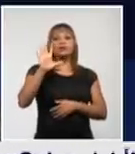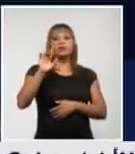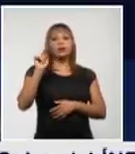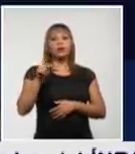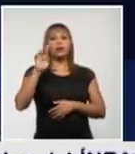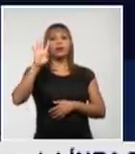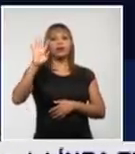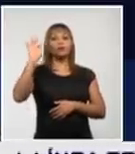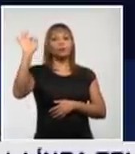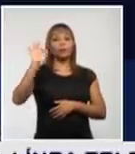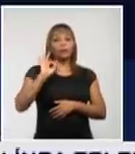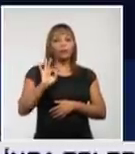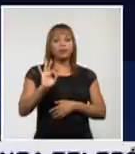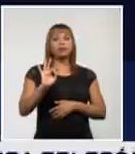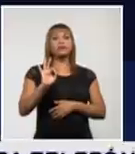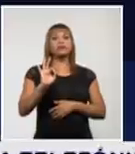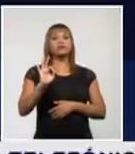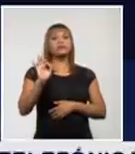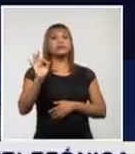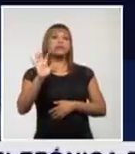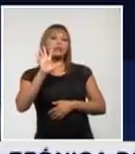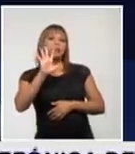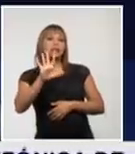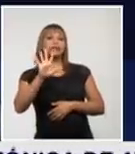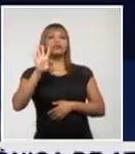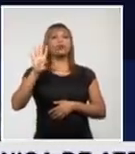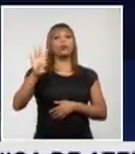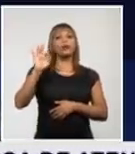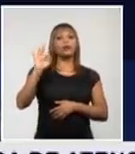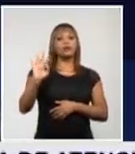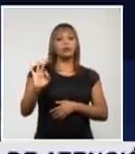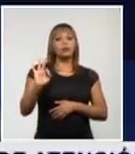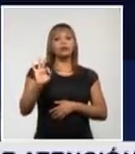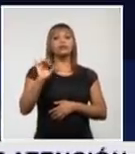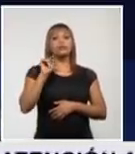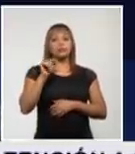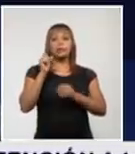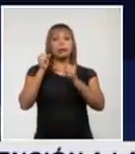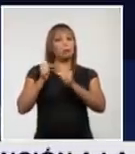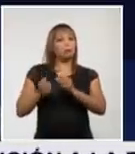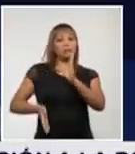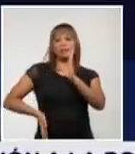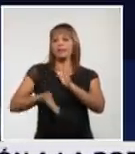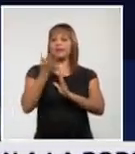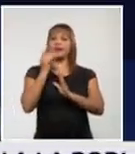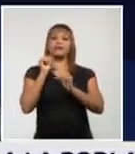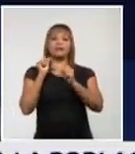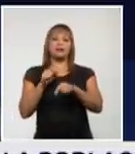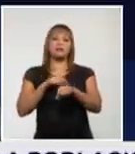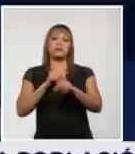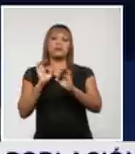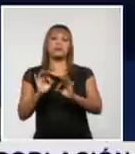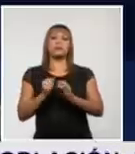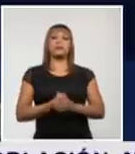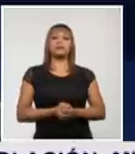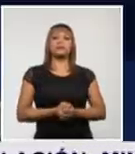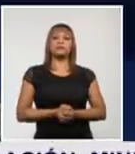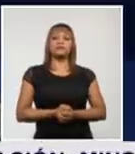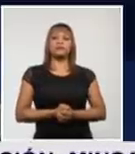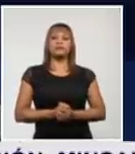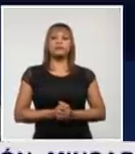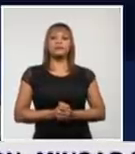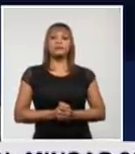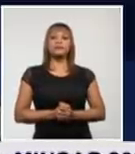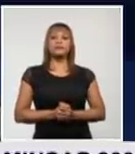85,4%, estamos hablando 548, ya se encuentran de alta en estos momentos.